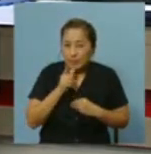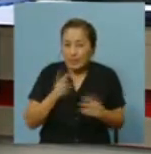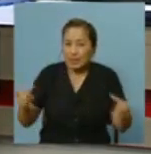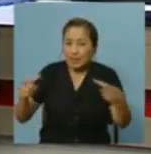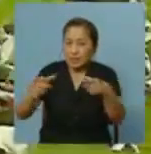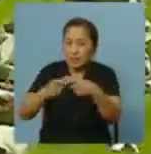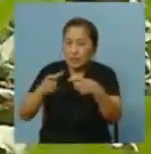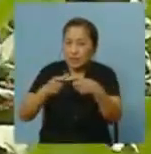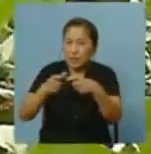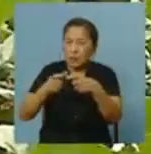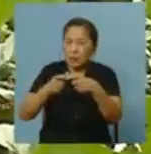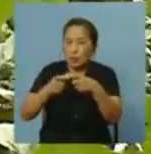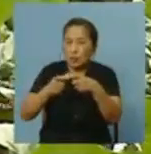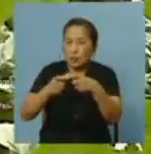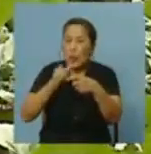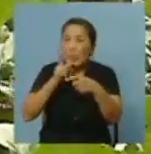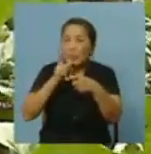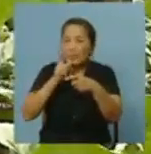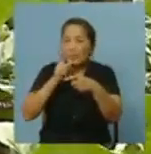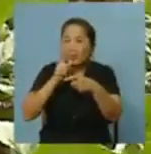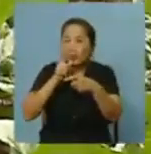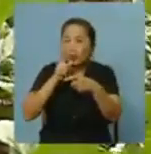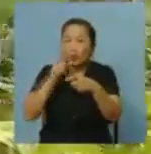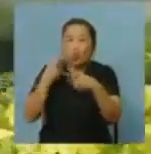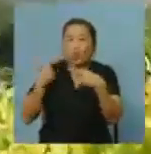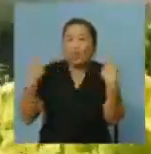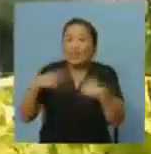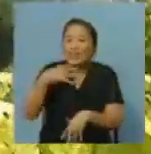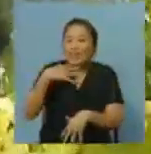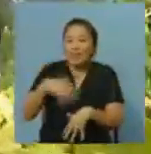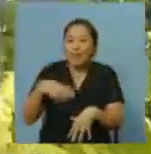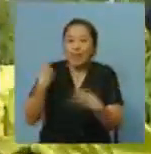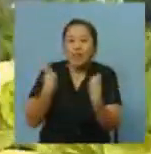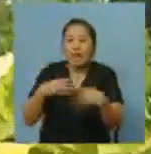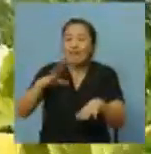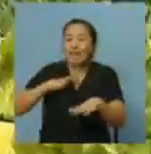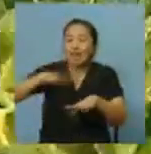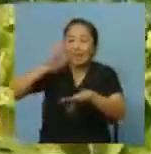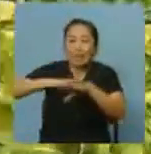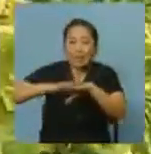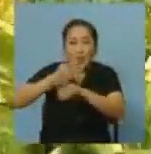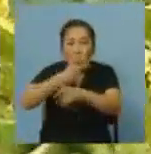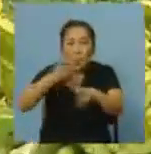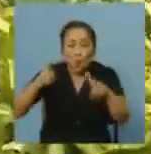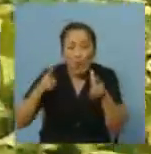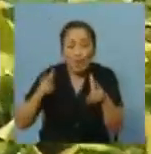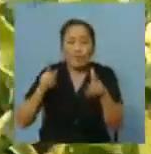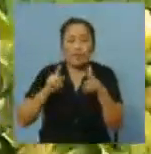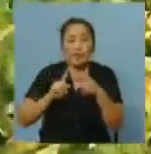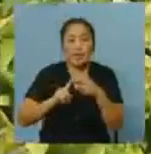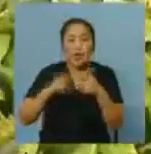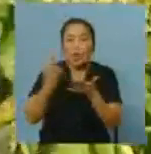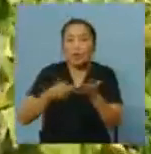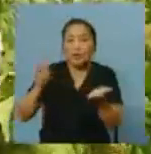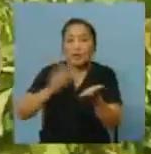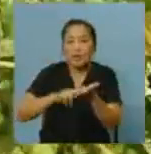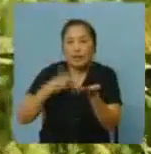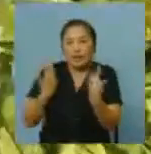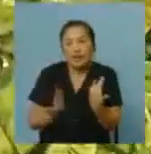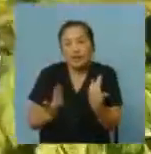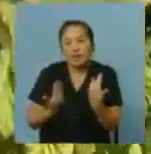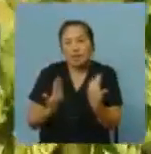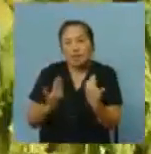que son atentado a la razón, porque la verdad que el entendimiento, la irresponsabilidad fue una vez más, ¿no es cierto?, la que